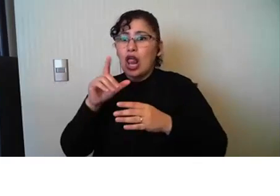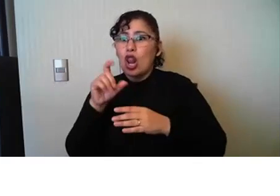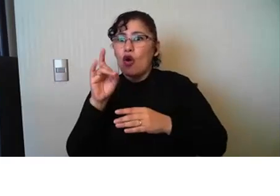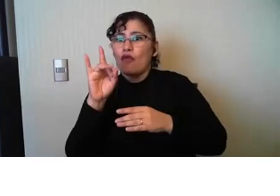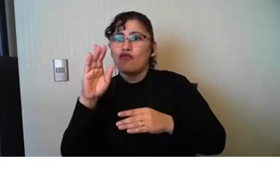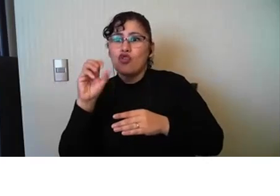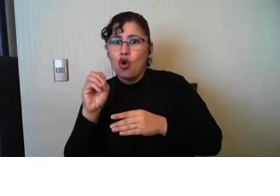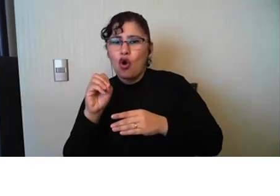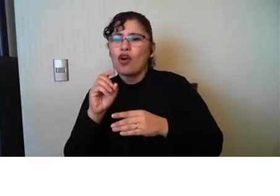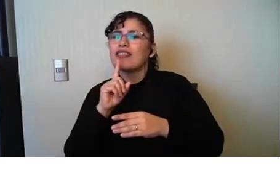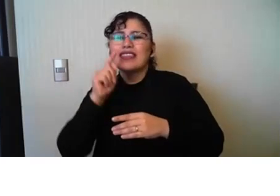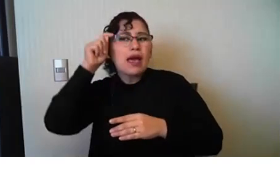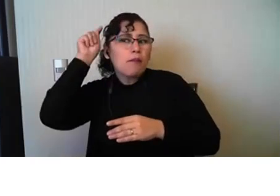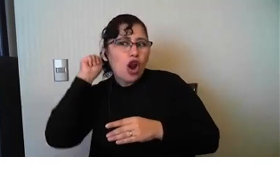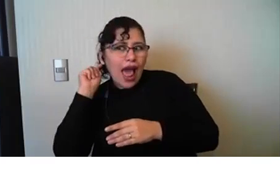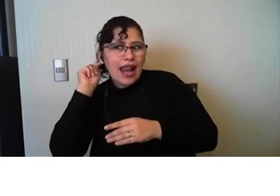hipocampo.